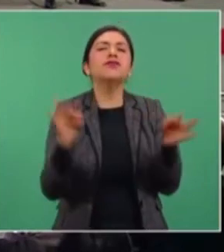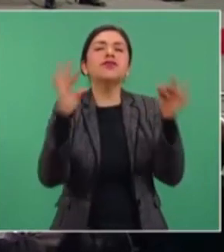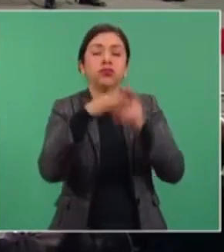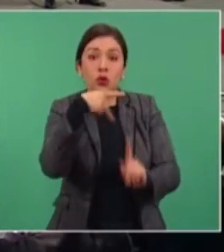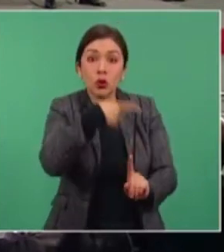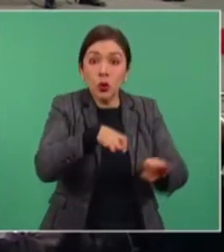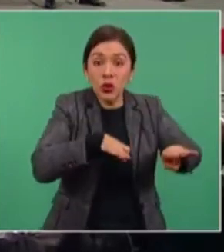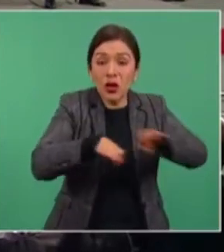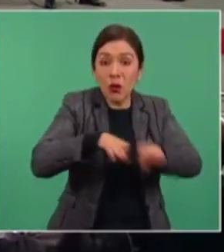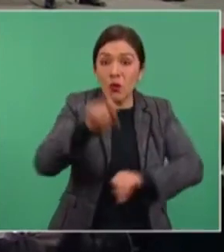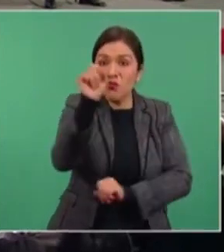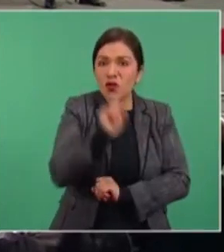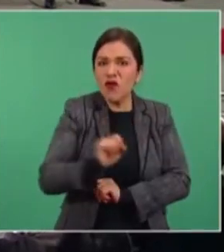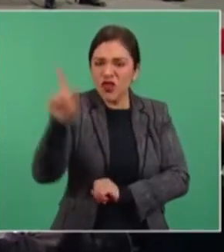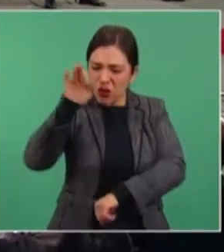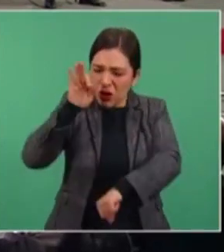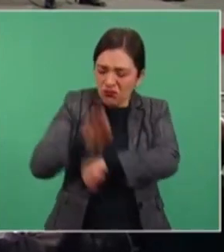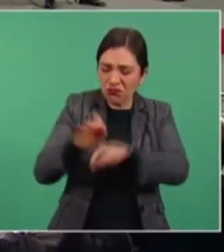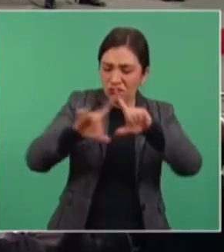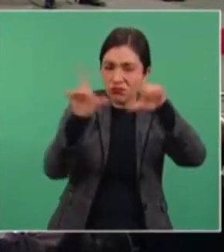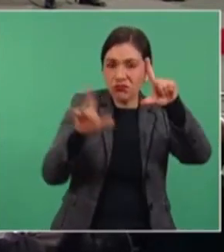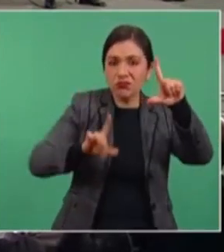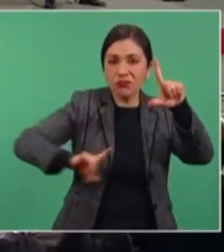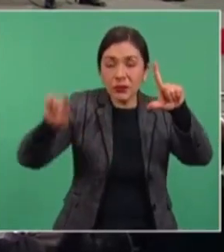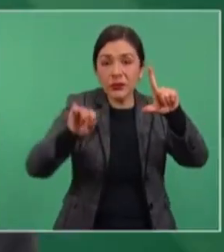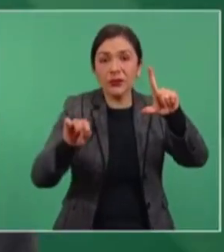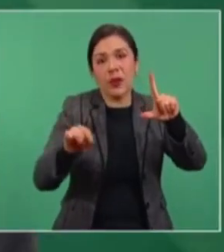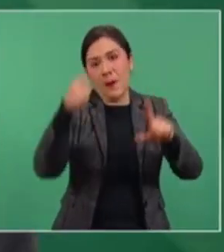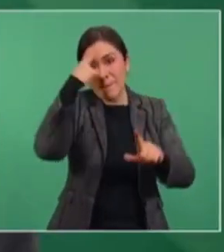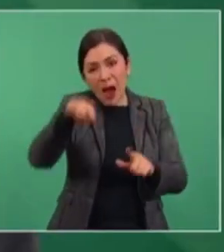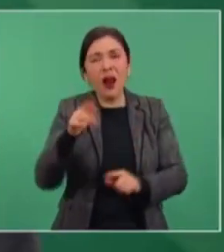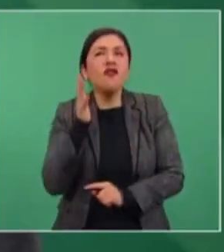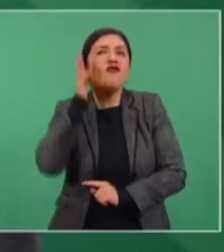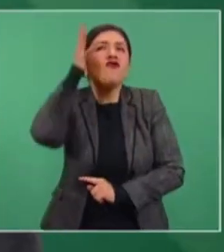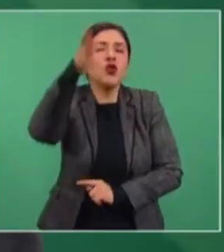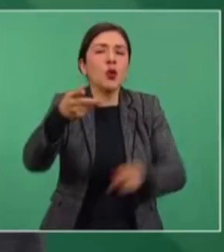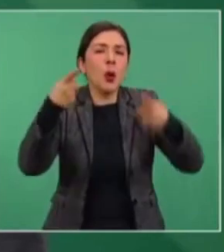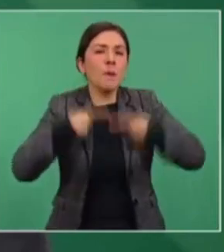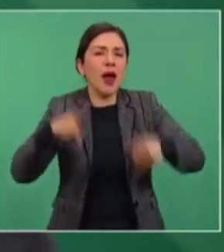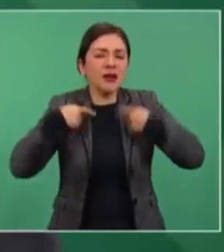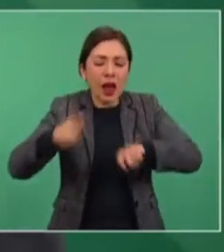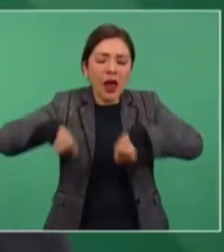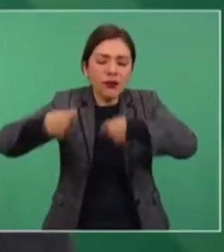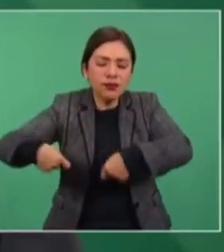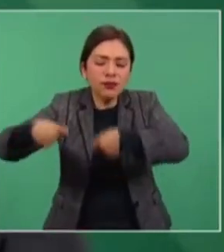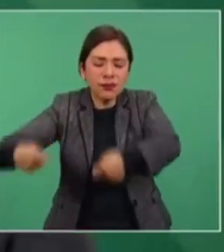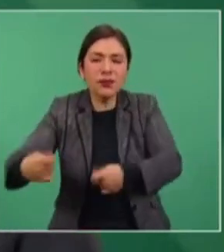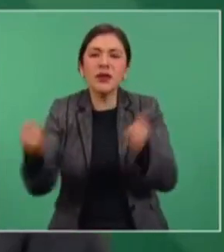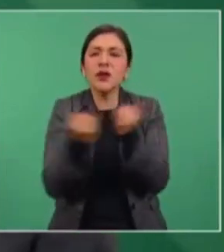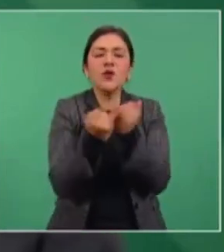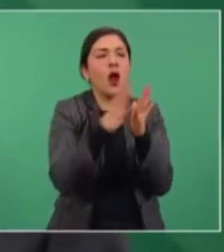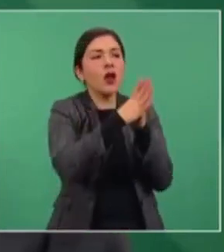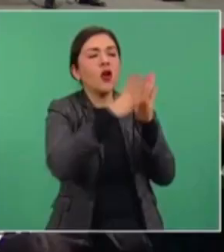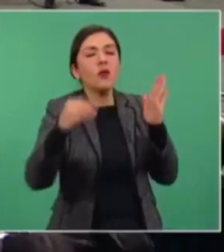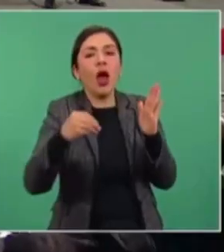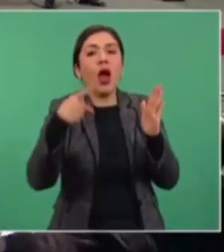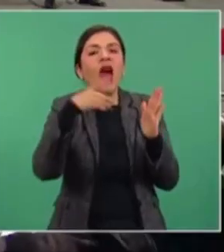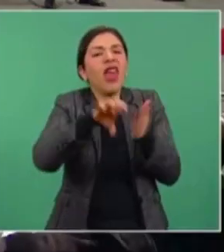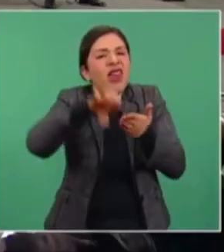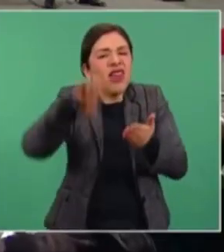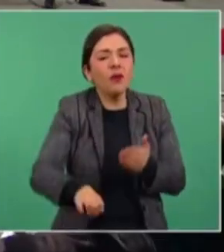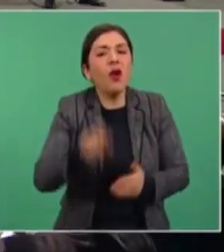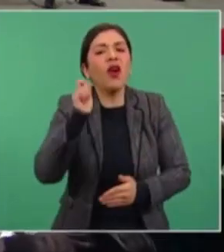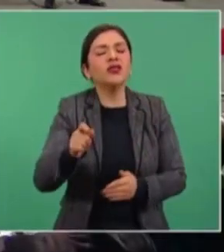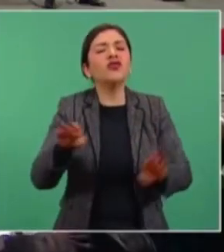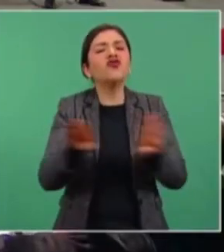labor profesional nacionalista y ofrecer a las futuras generaciones con su ejemplo la imagen de lo que debe ser el